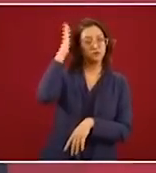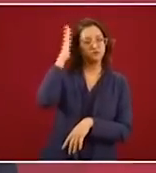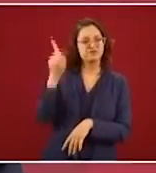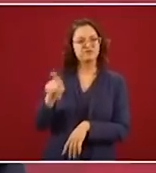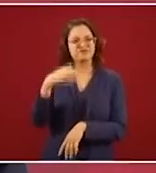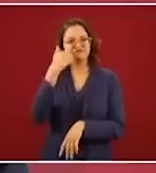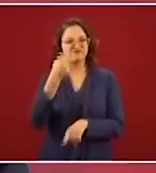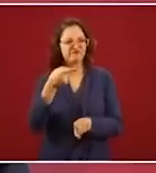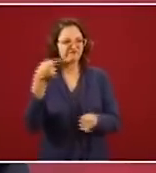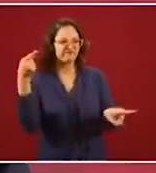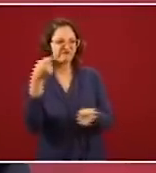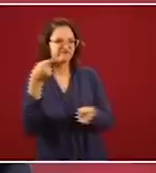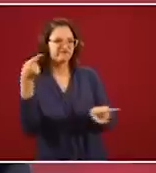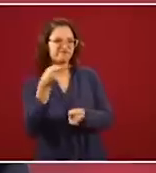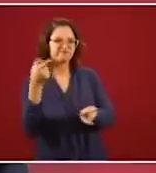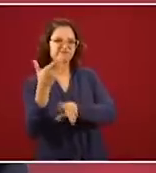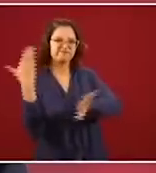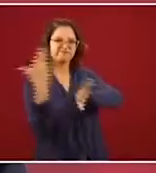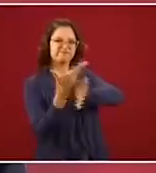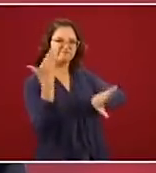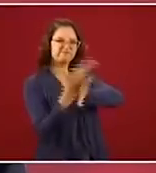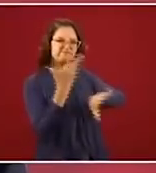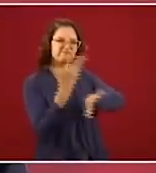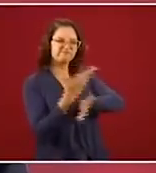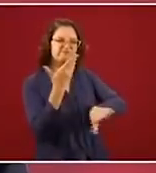y nuestros adversarios,